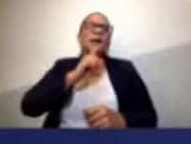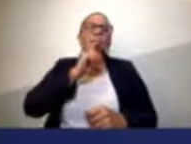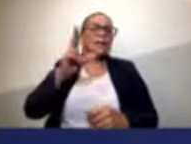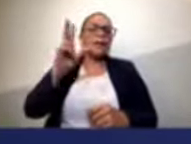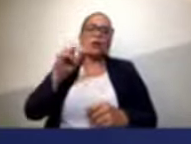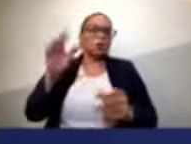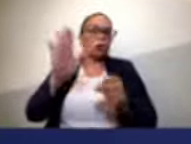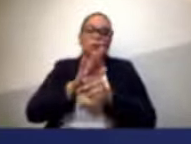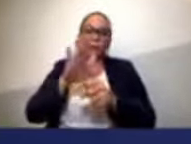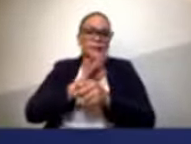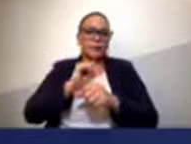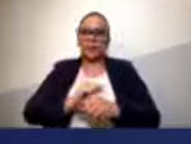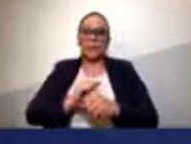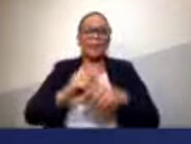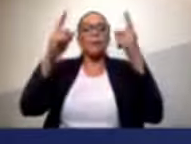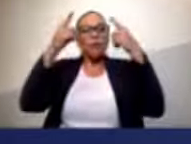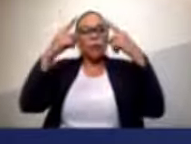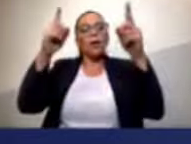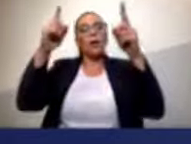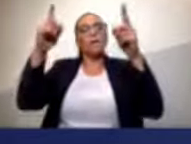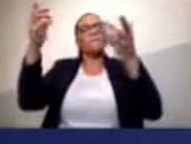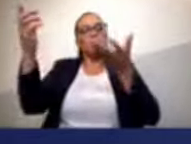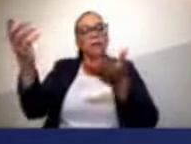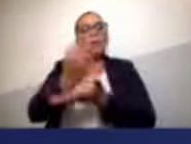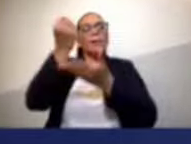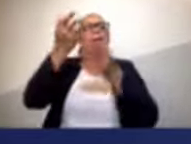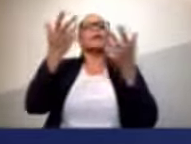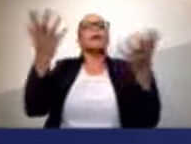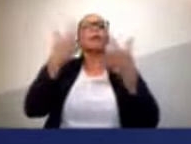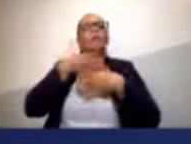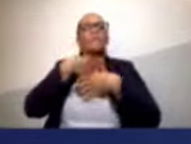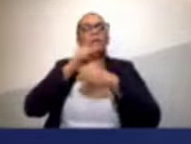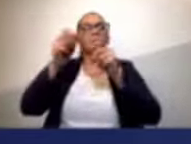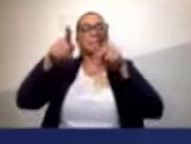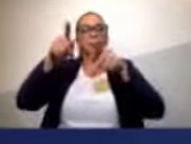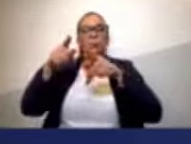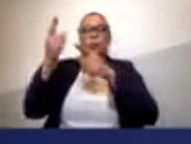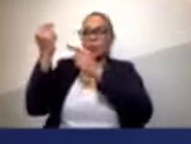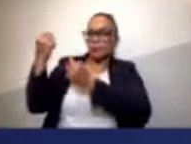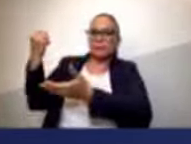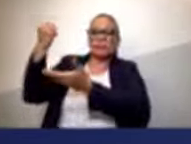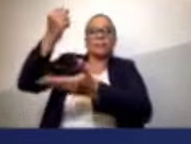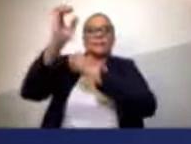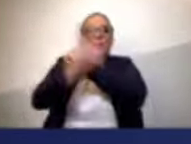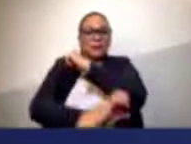insuficiente para recuperar la confianza de los inversionistas,